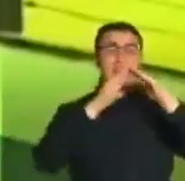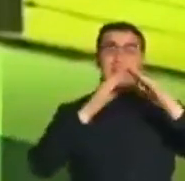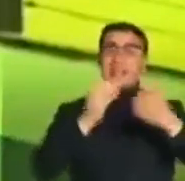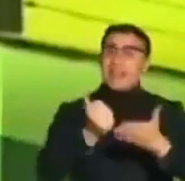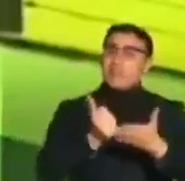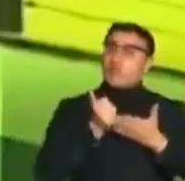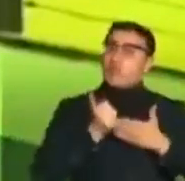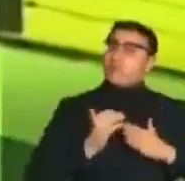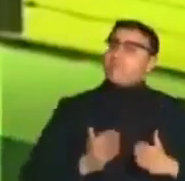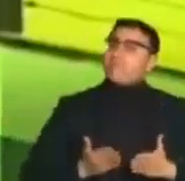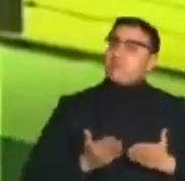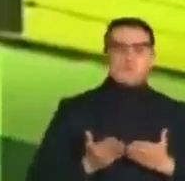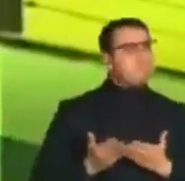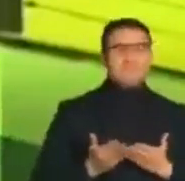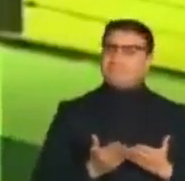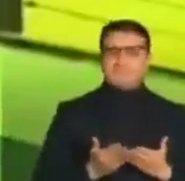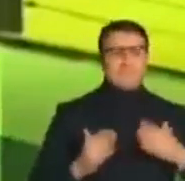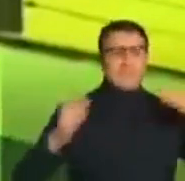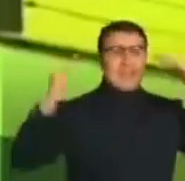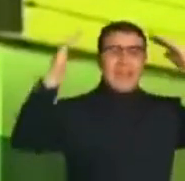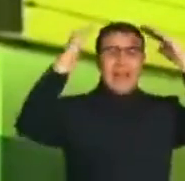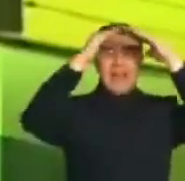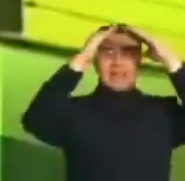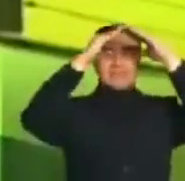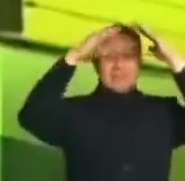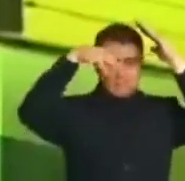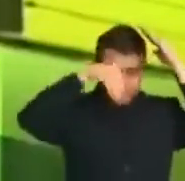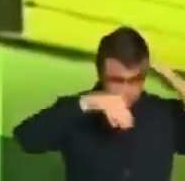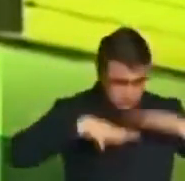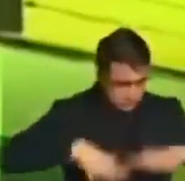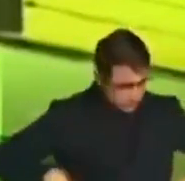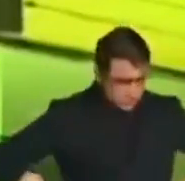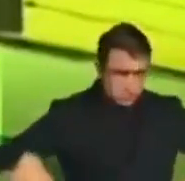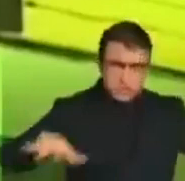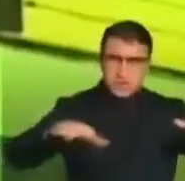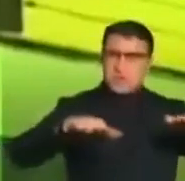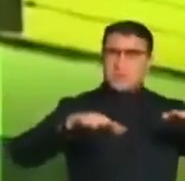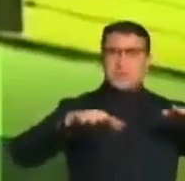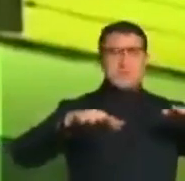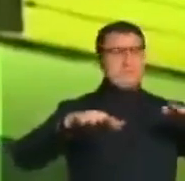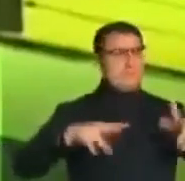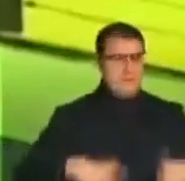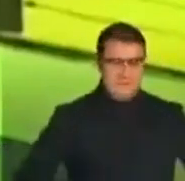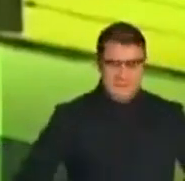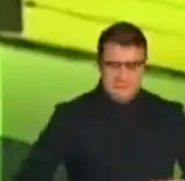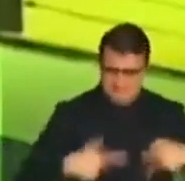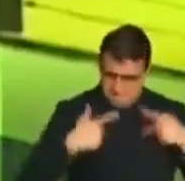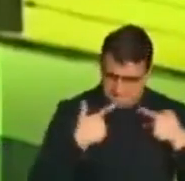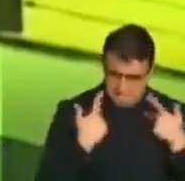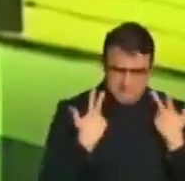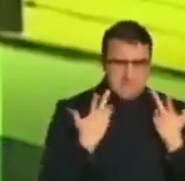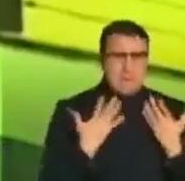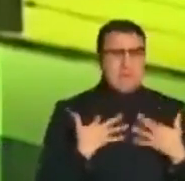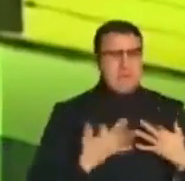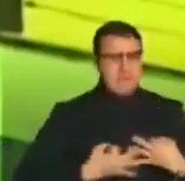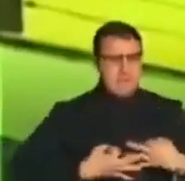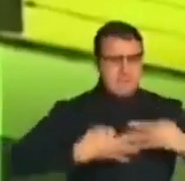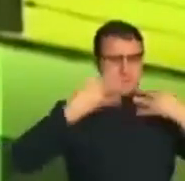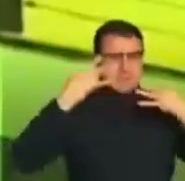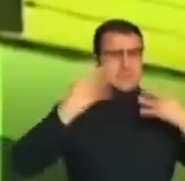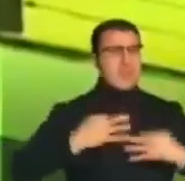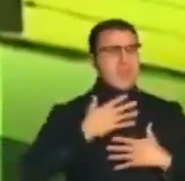remediar, porque la casa, el hogar, no garantiza las mínimas condiciones